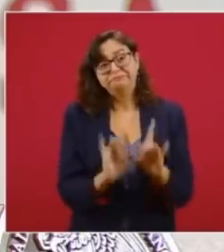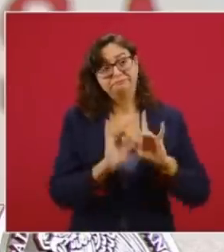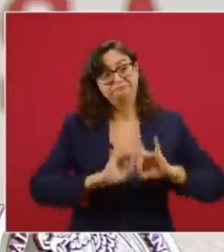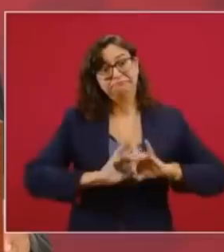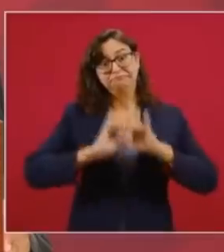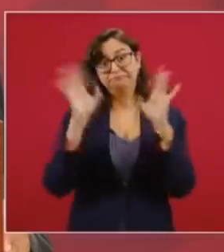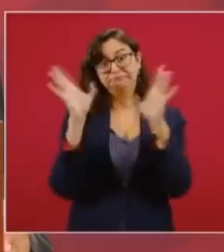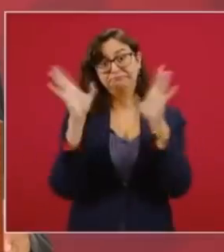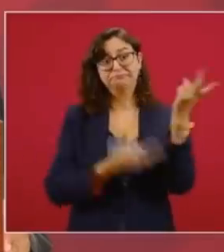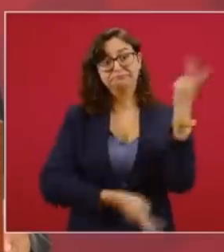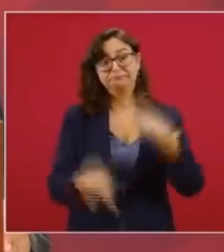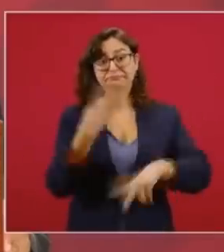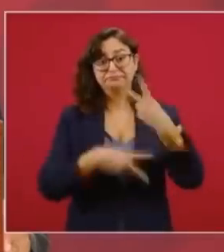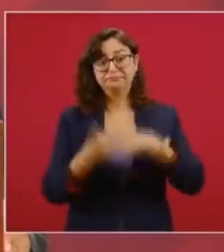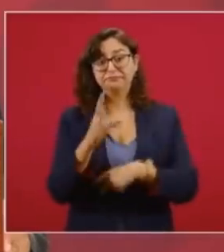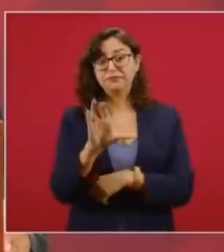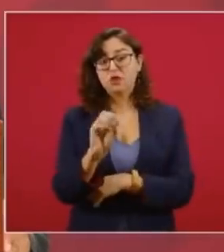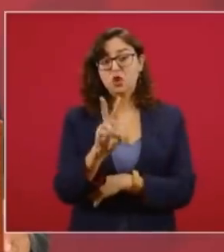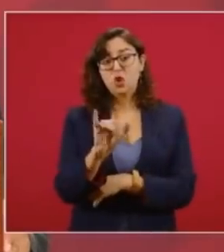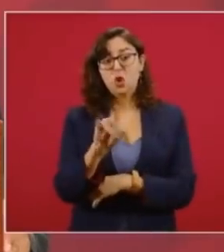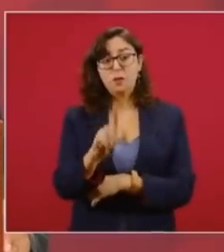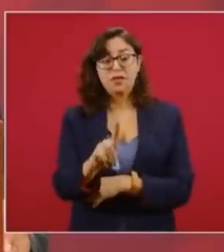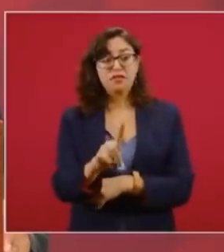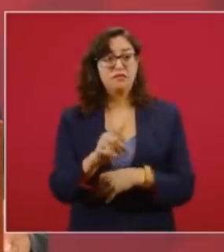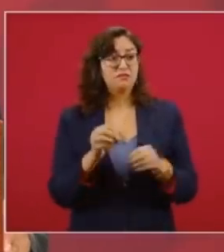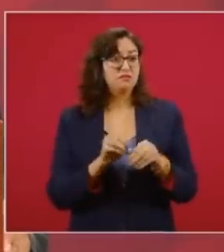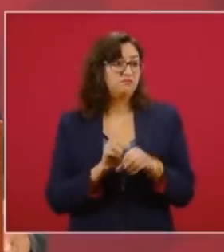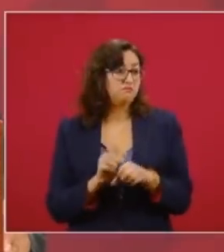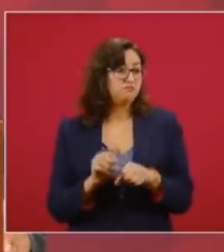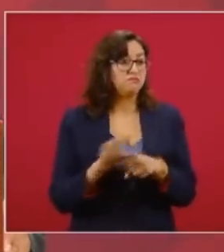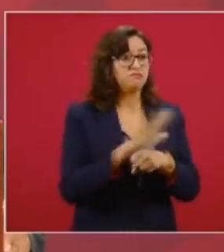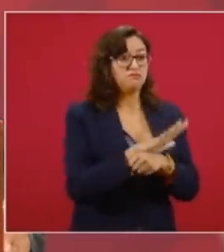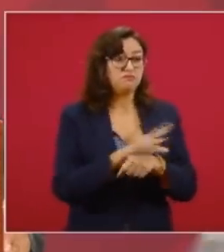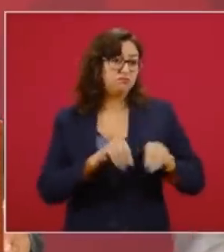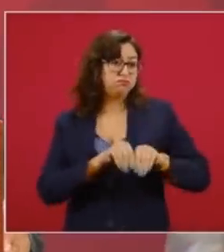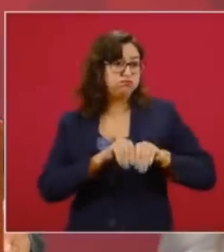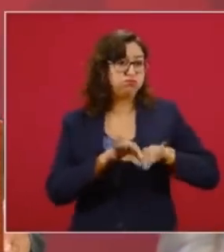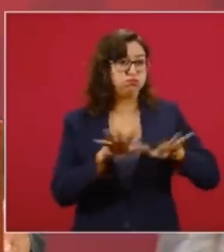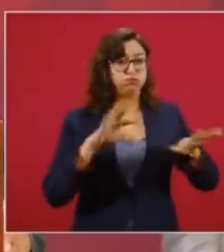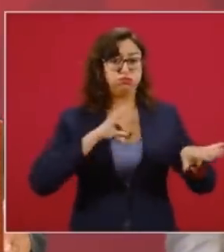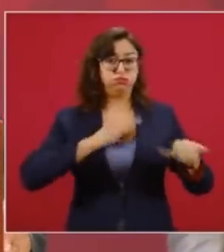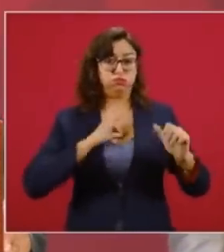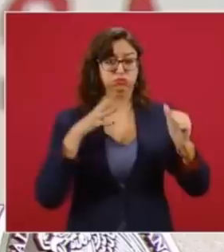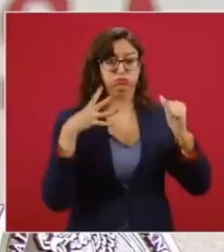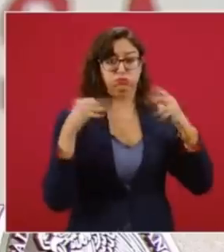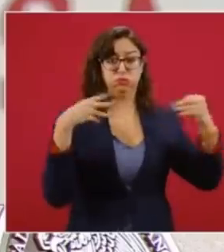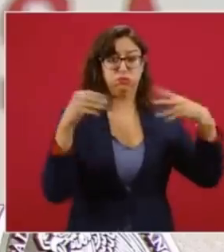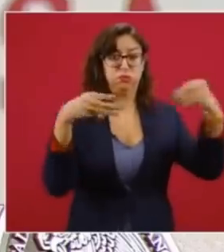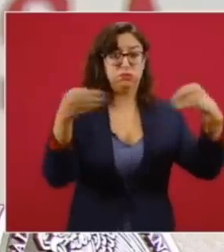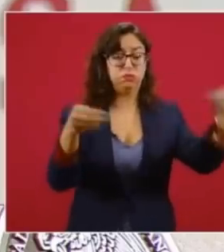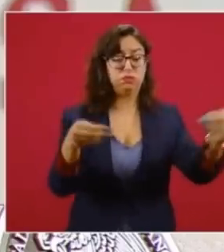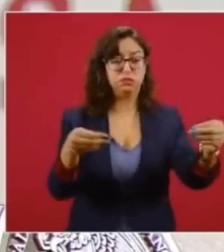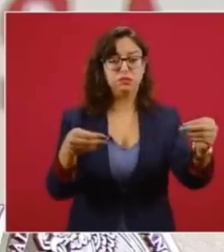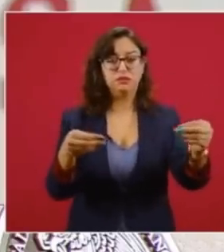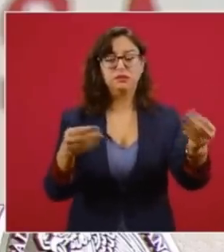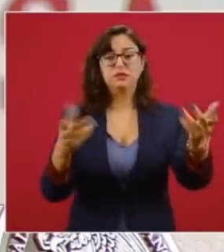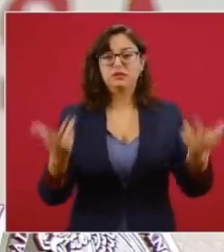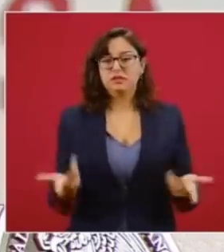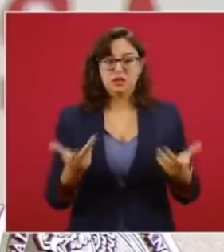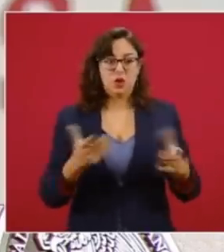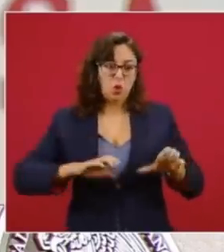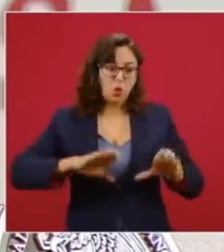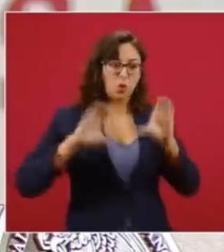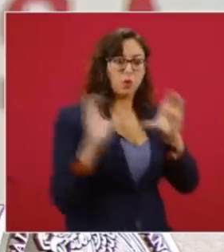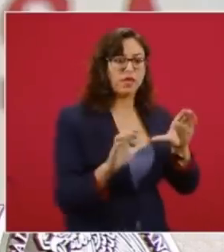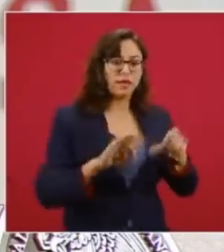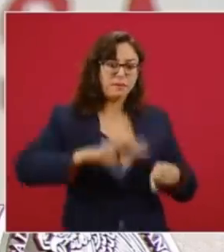de los mexicanos y cómo, protegiendo la salud de los mexicanos, nos íbamos a autoinfringir un problema económico